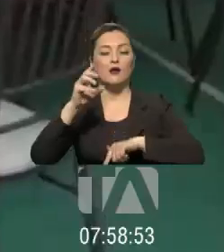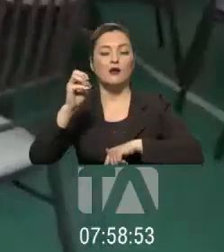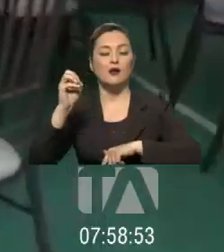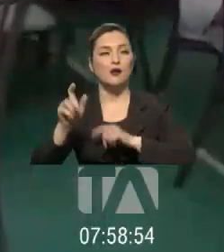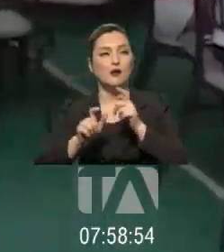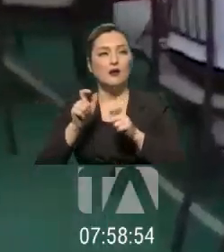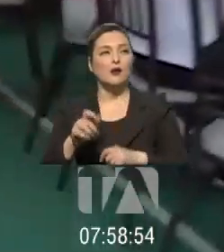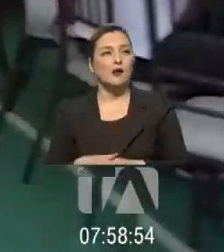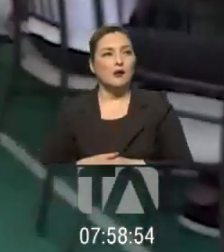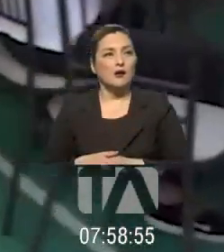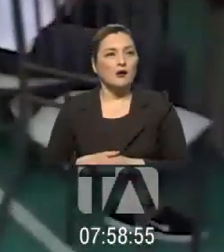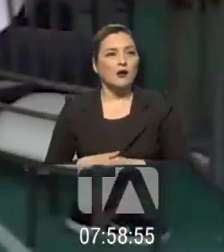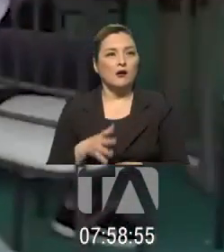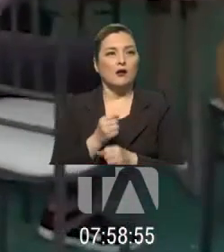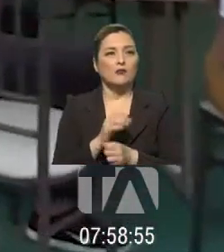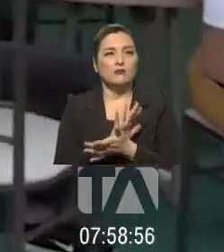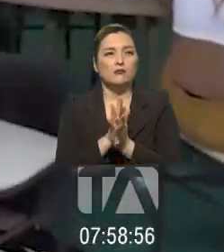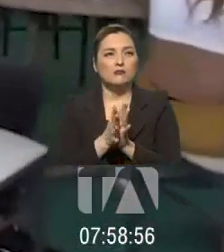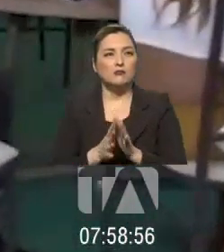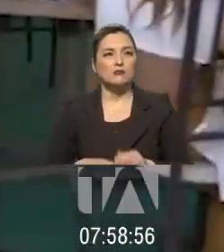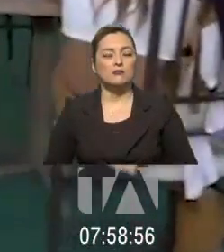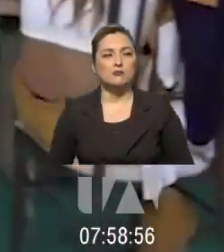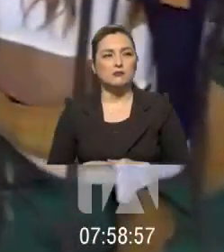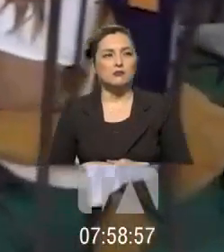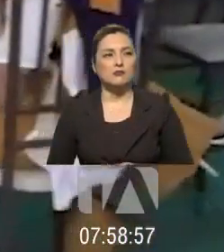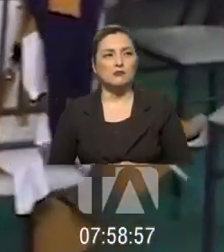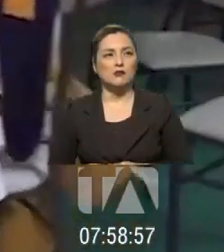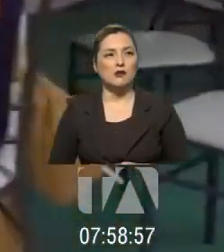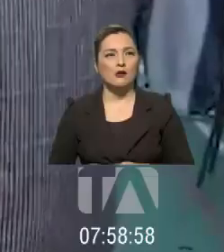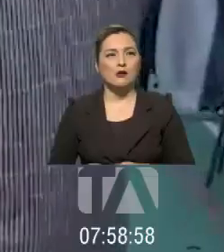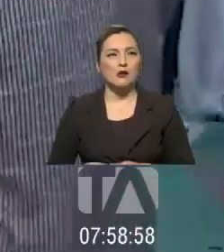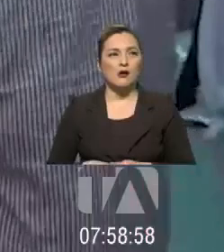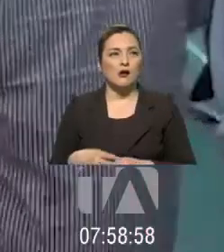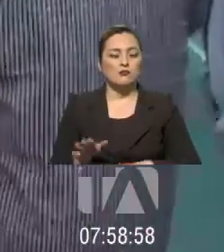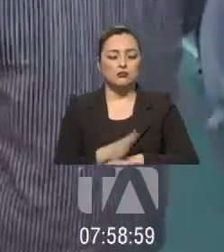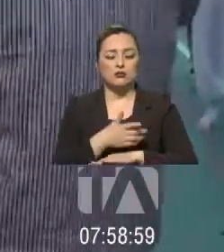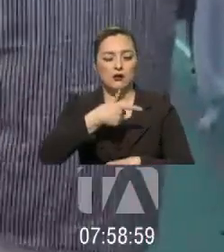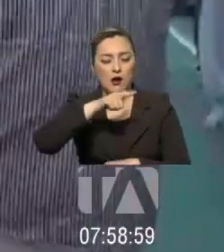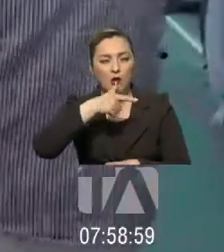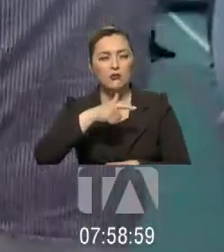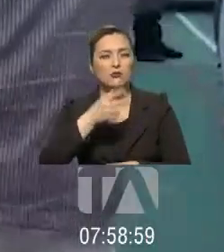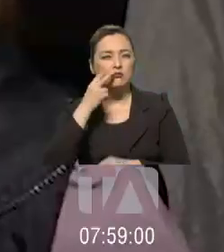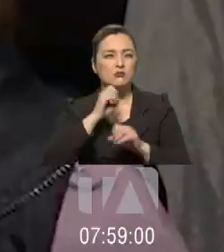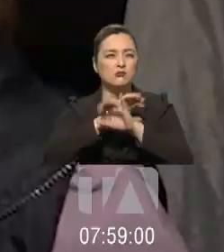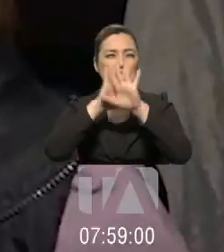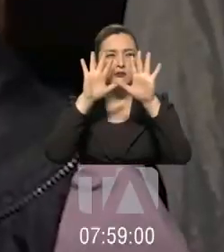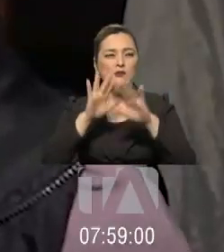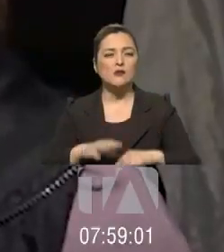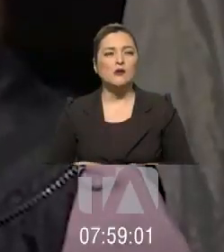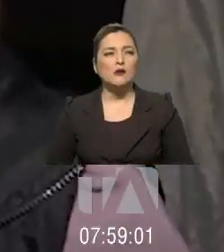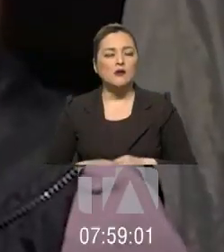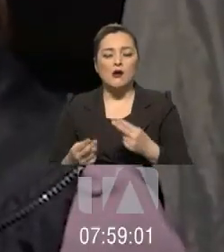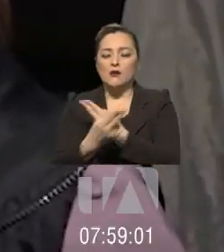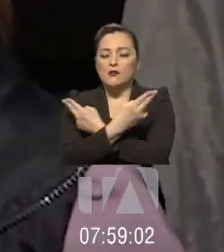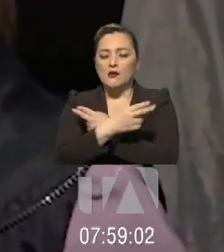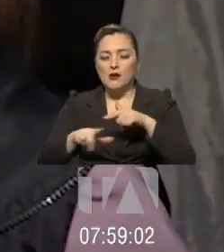personas sin ningún tipo de medidas de bioseguridad. El escándalo por la música y el exceso de licor eran evidentes. Estamos clausurando